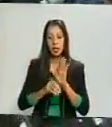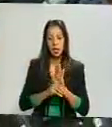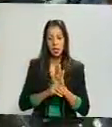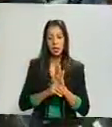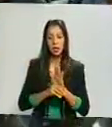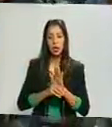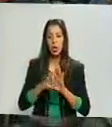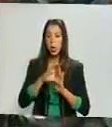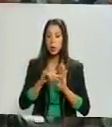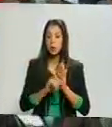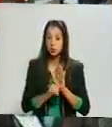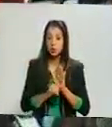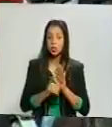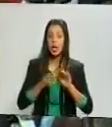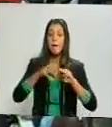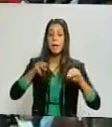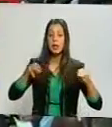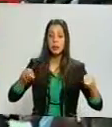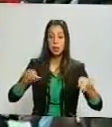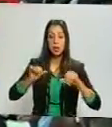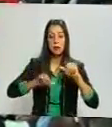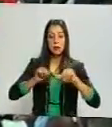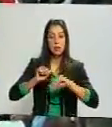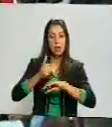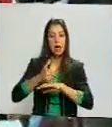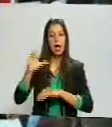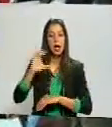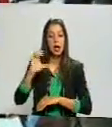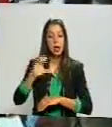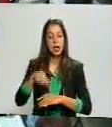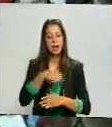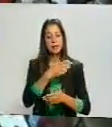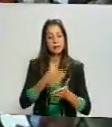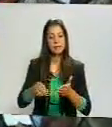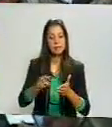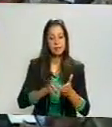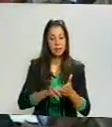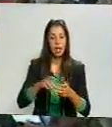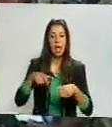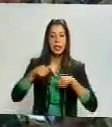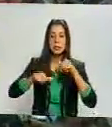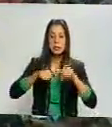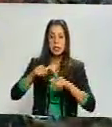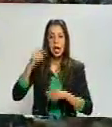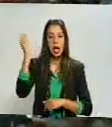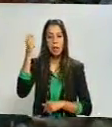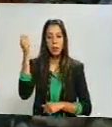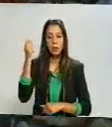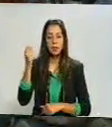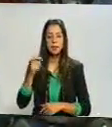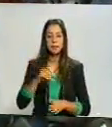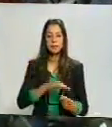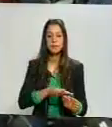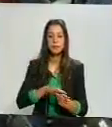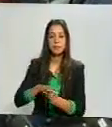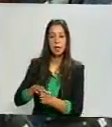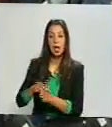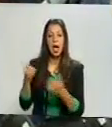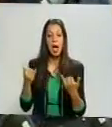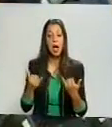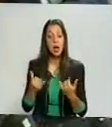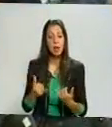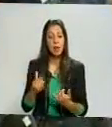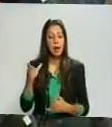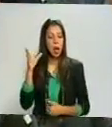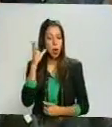y liquidación del Distrito Metropolitano de Caracas y del Alto Apure. Que hoy es el día de nacimiento de nuestra... Vamos a escuchar